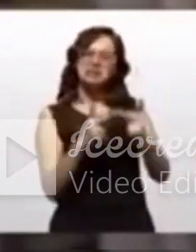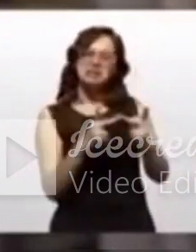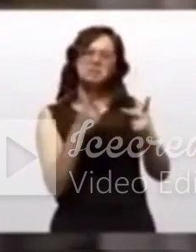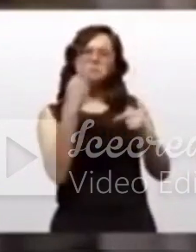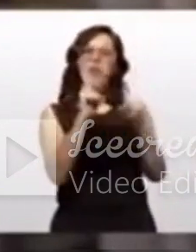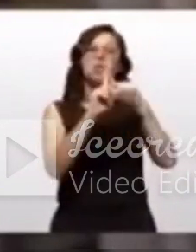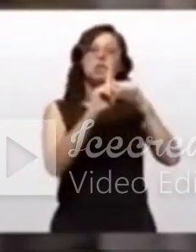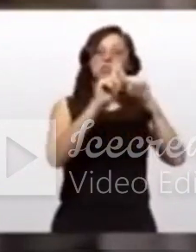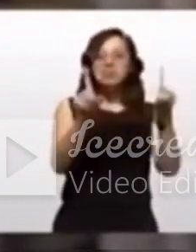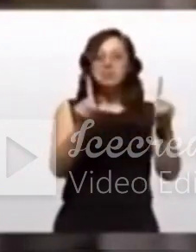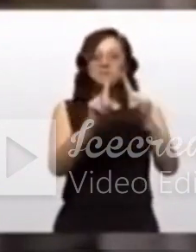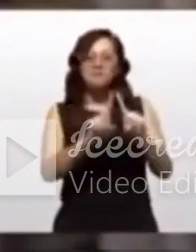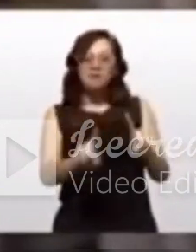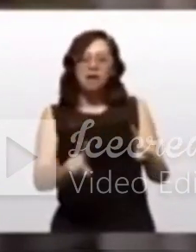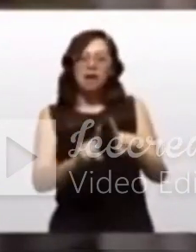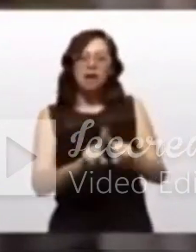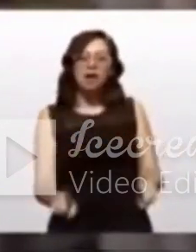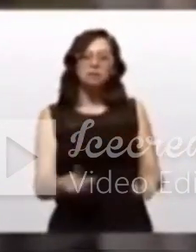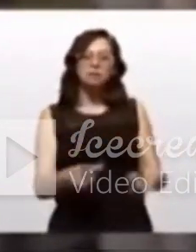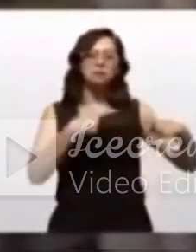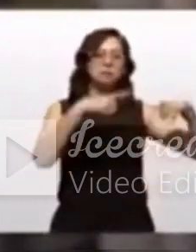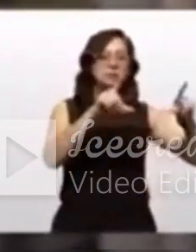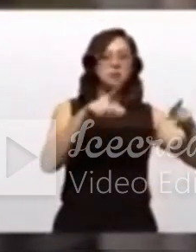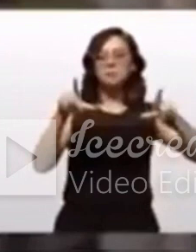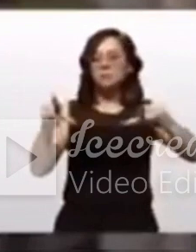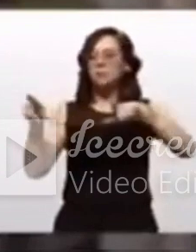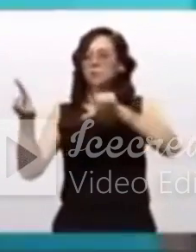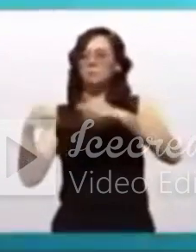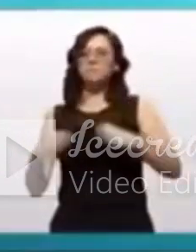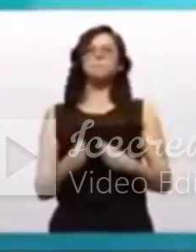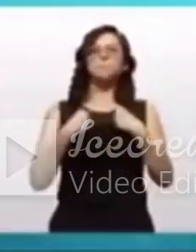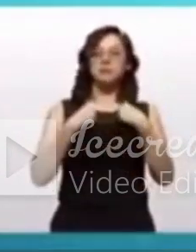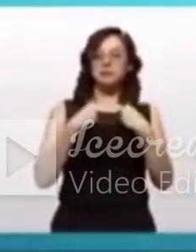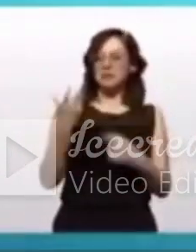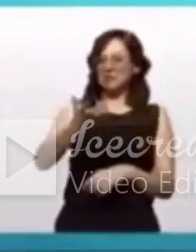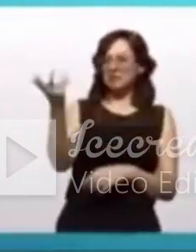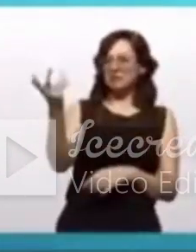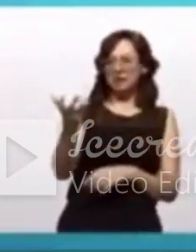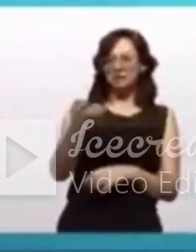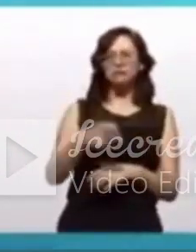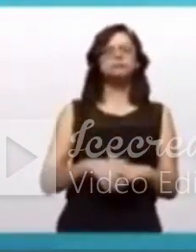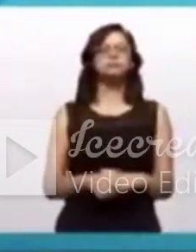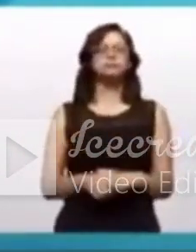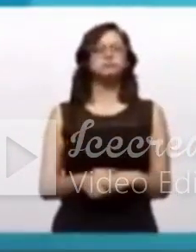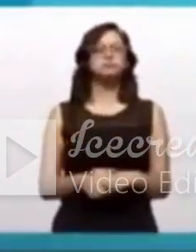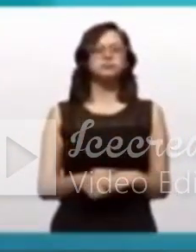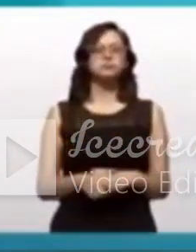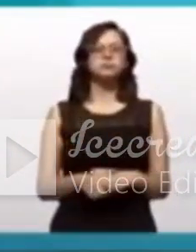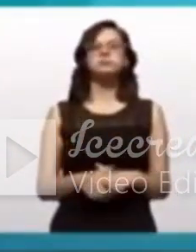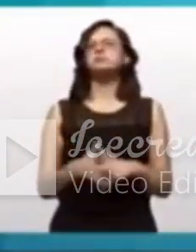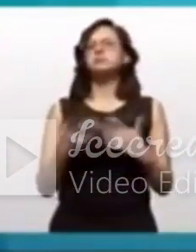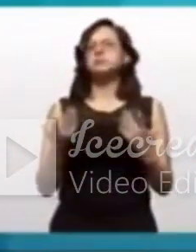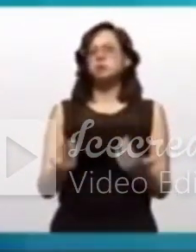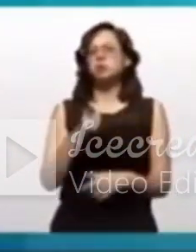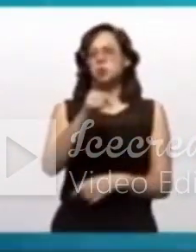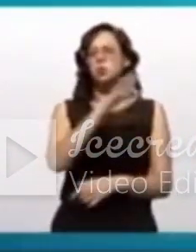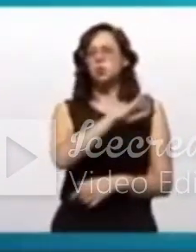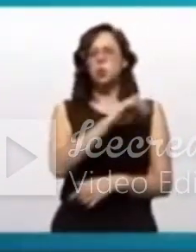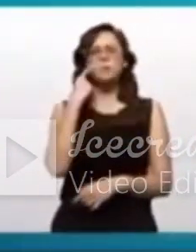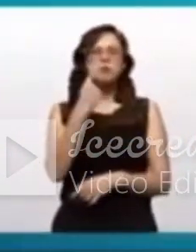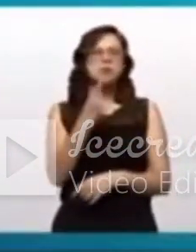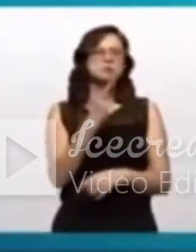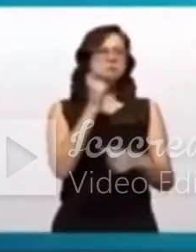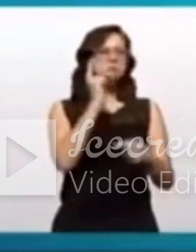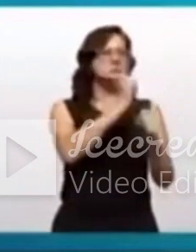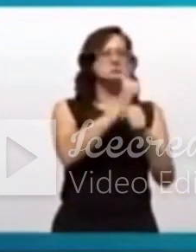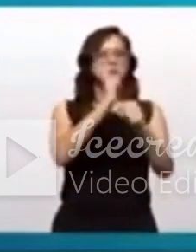Cada uno fue profundizando en los elementos de su vida y obra. ¿Cuáles son las principales diferencias que identificas en estos